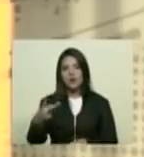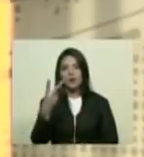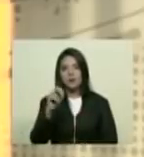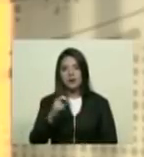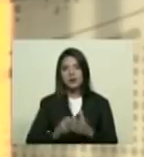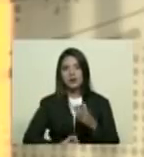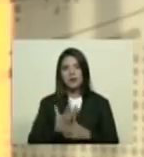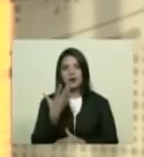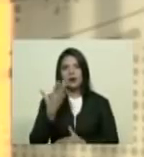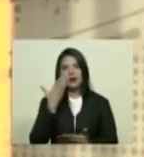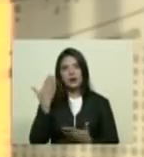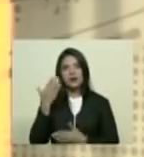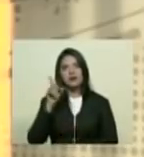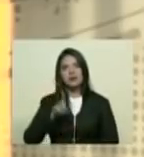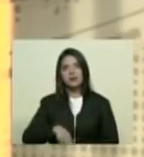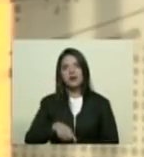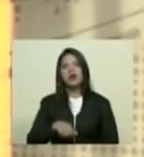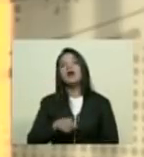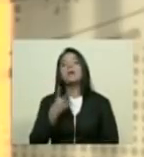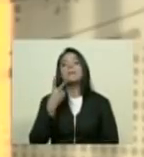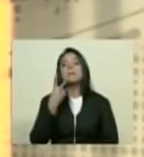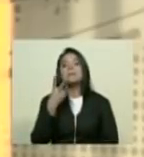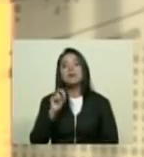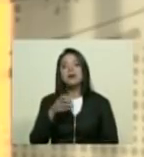mayo, por lo que escuchábamos también hace un rato, que serán